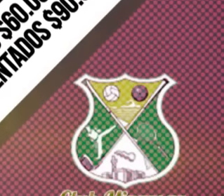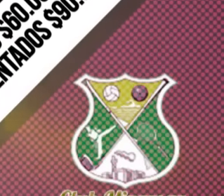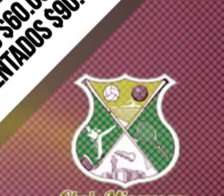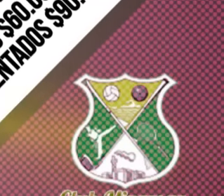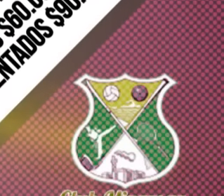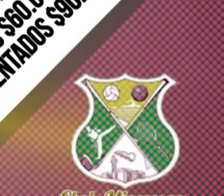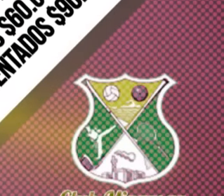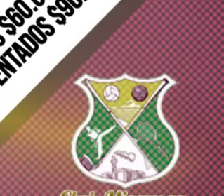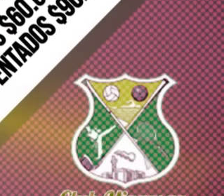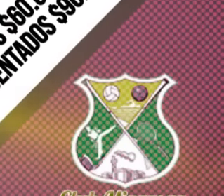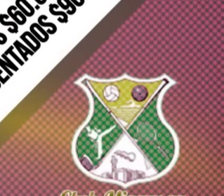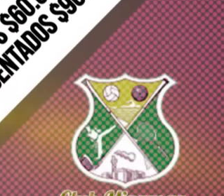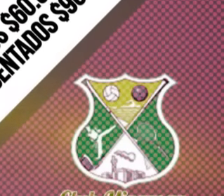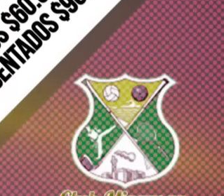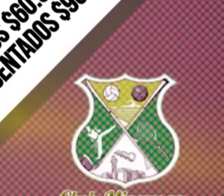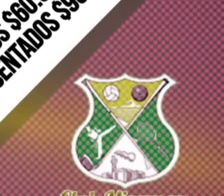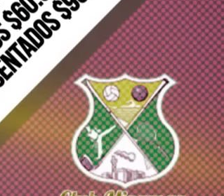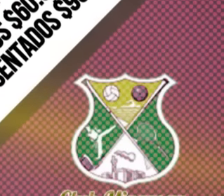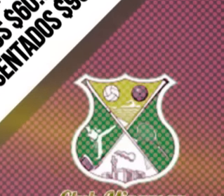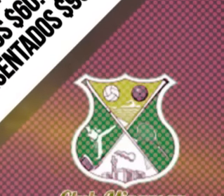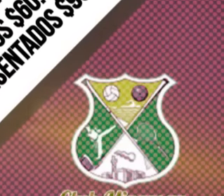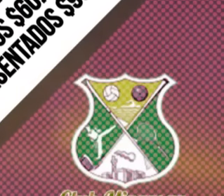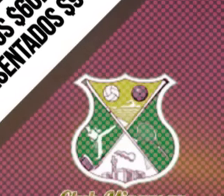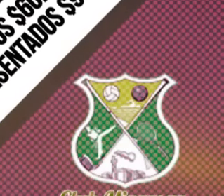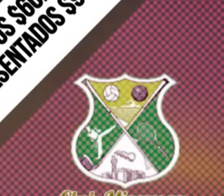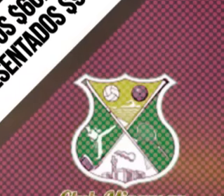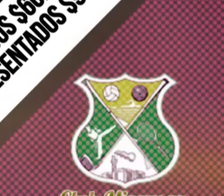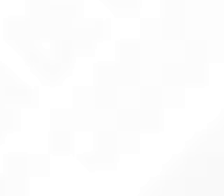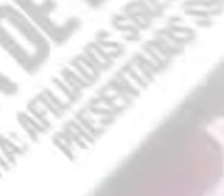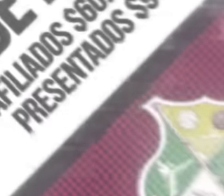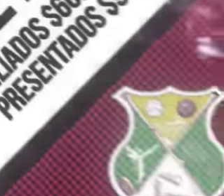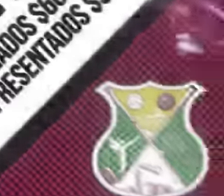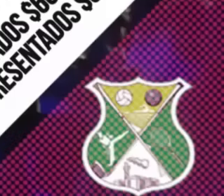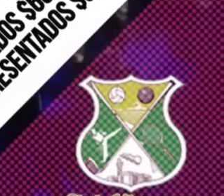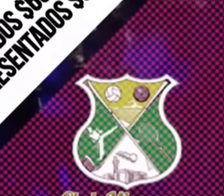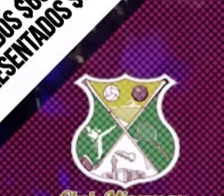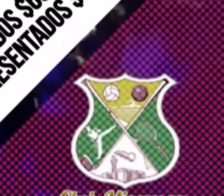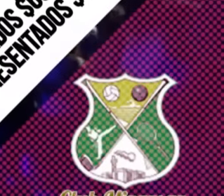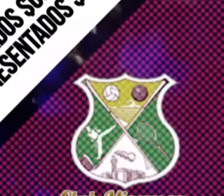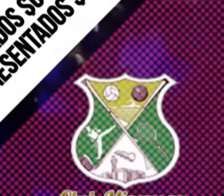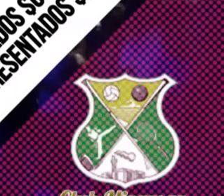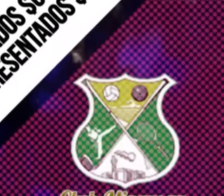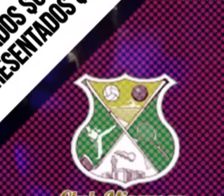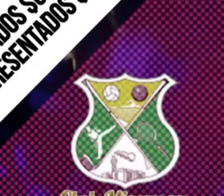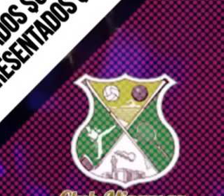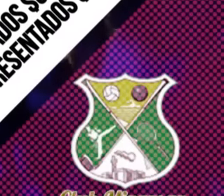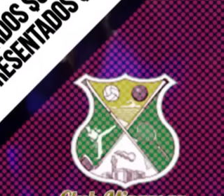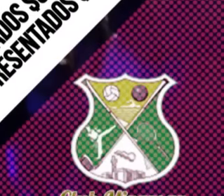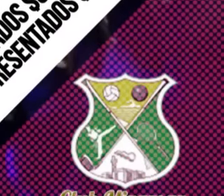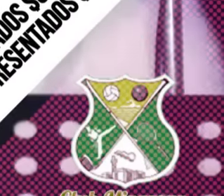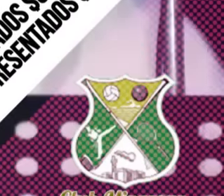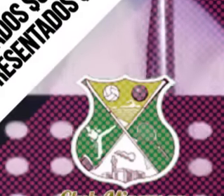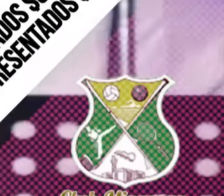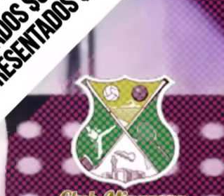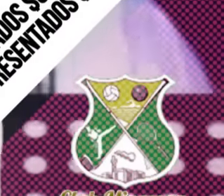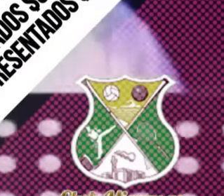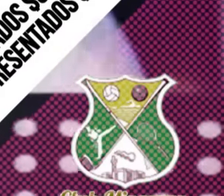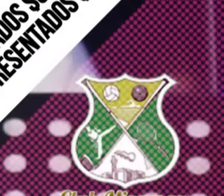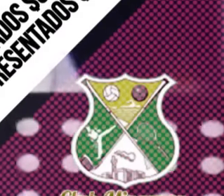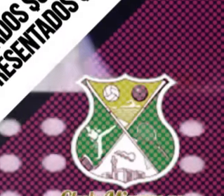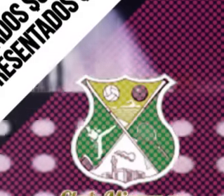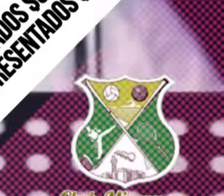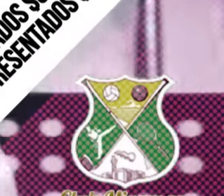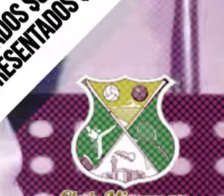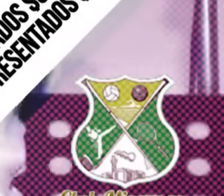Si te equivocas, no creo que voy a darte la espalda enseguida. Y con él, la salsa de los grandes. Tu